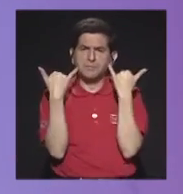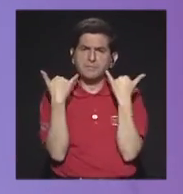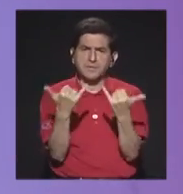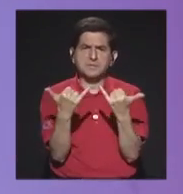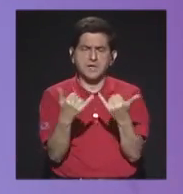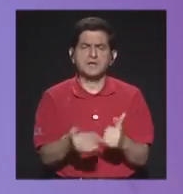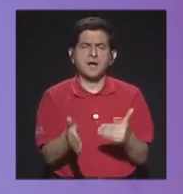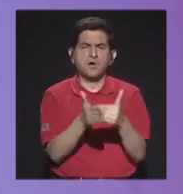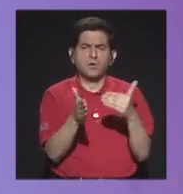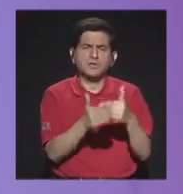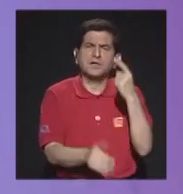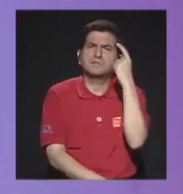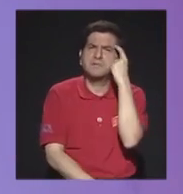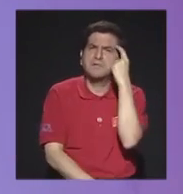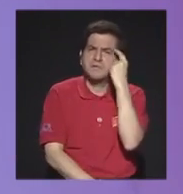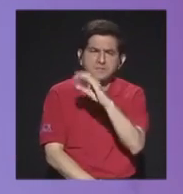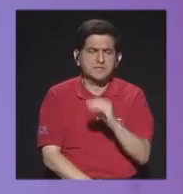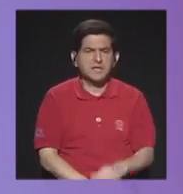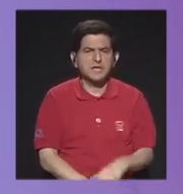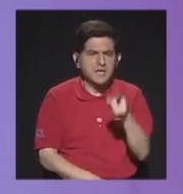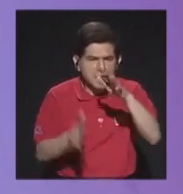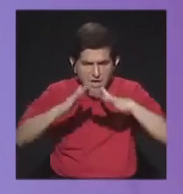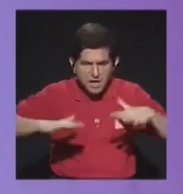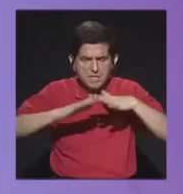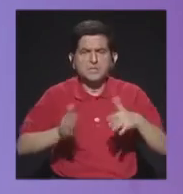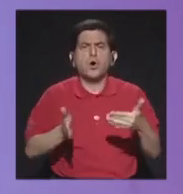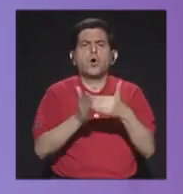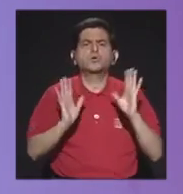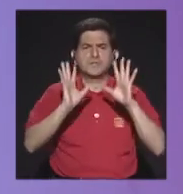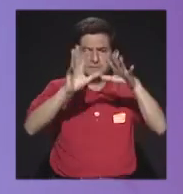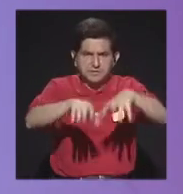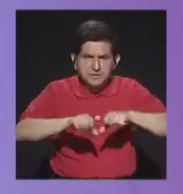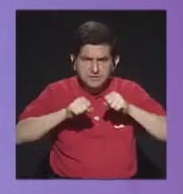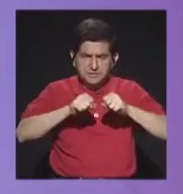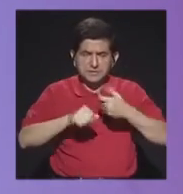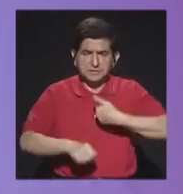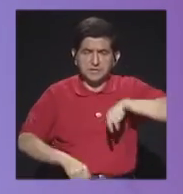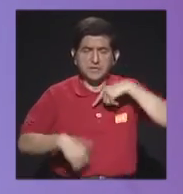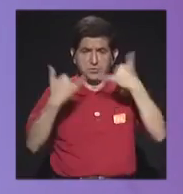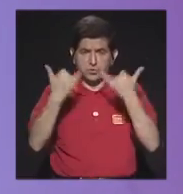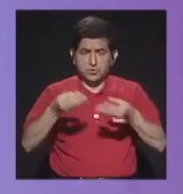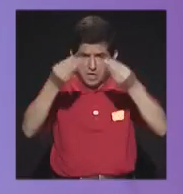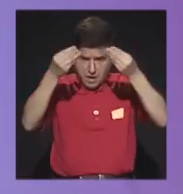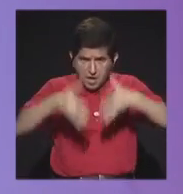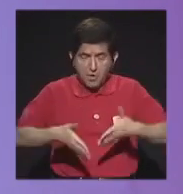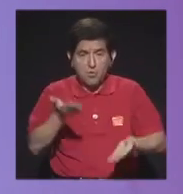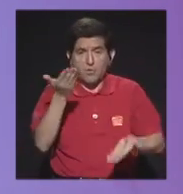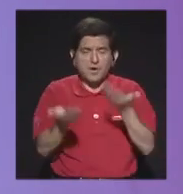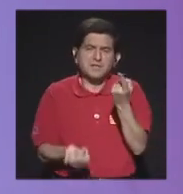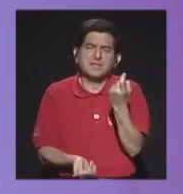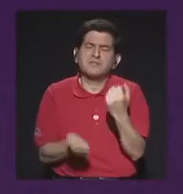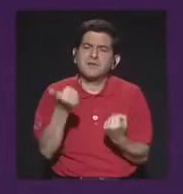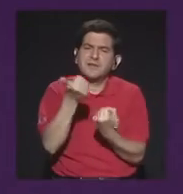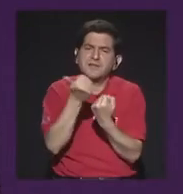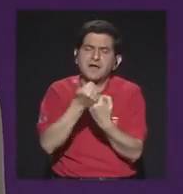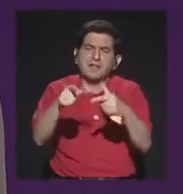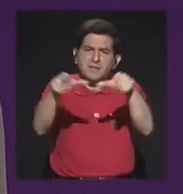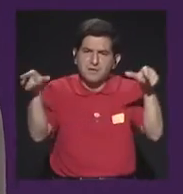a replantearse y a recuperar esos espacios que estamos perdiendo, tal vez por falta de algún apoyo